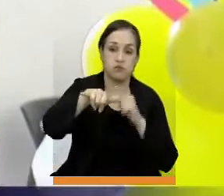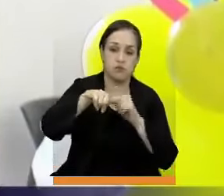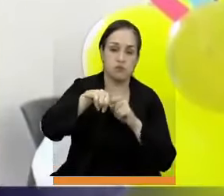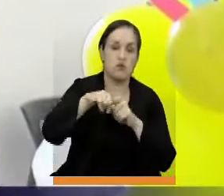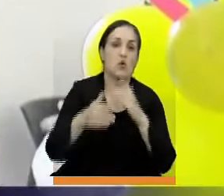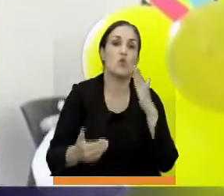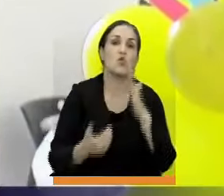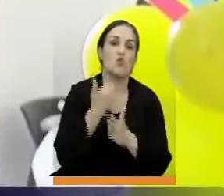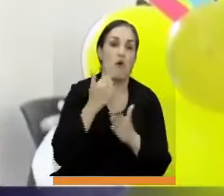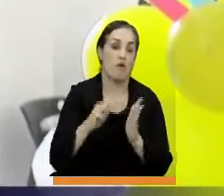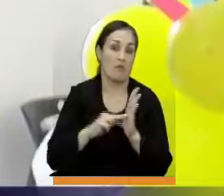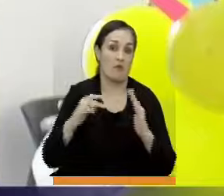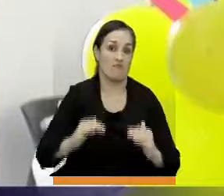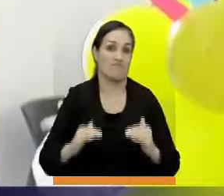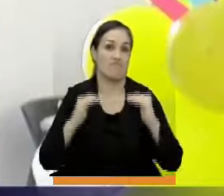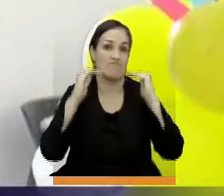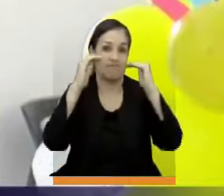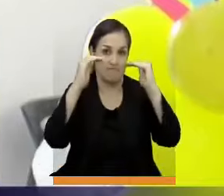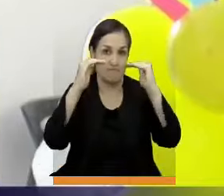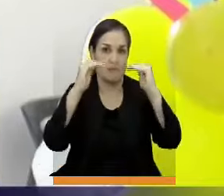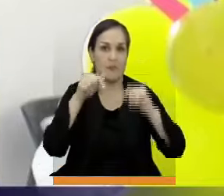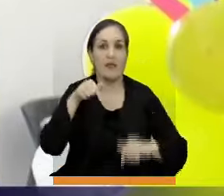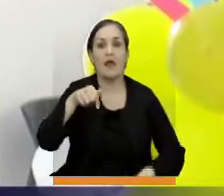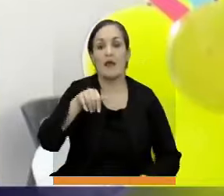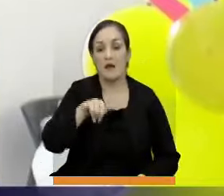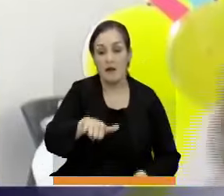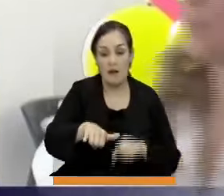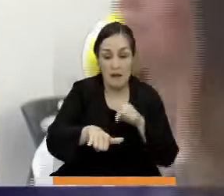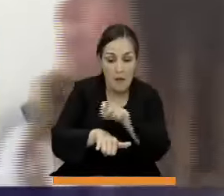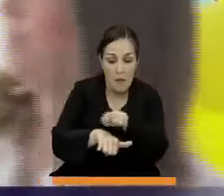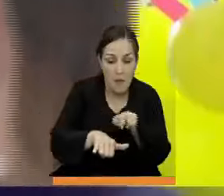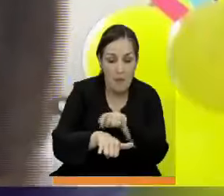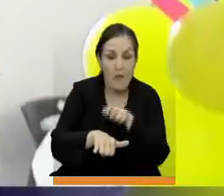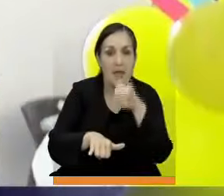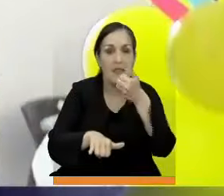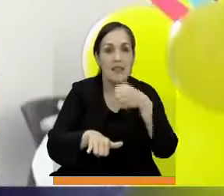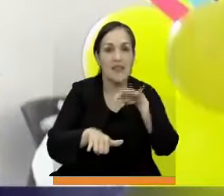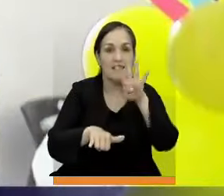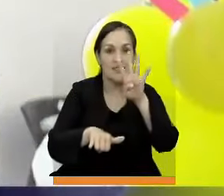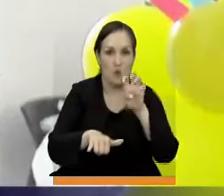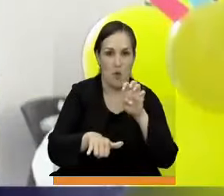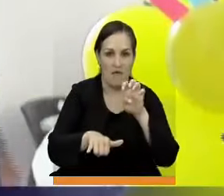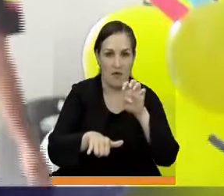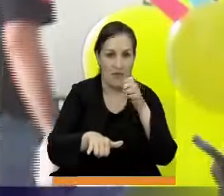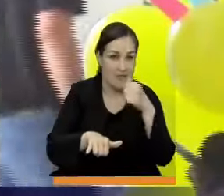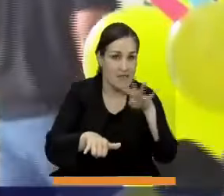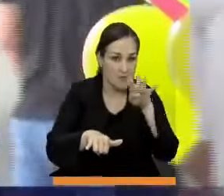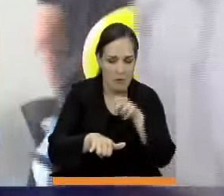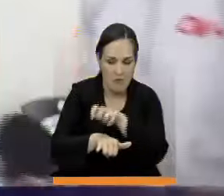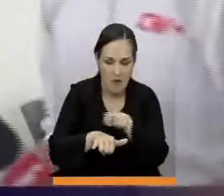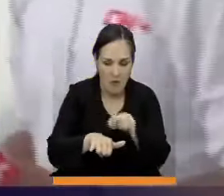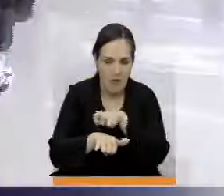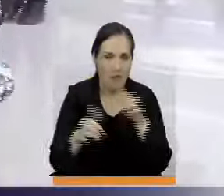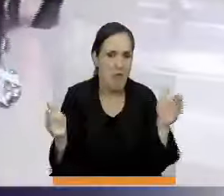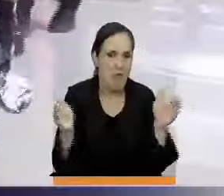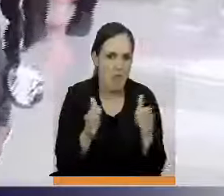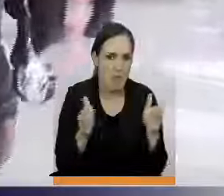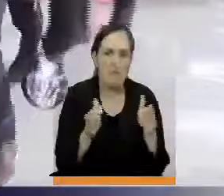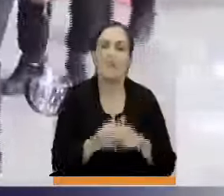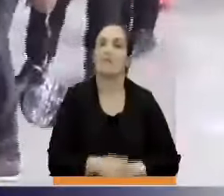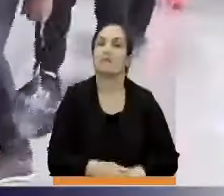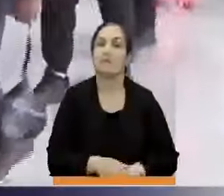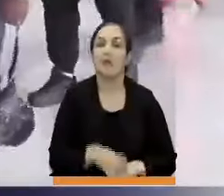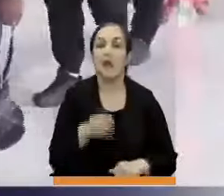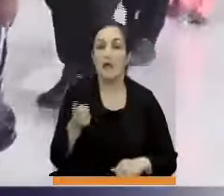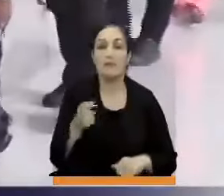Beechcraft 1900, de 19 pasajeros, igual que los Twin Otter que van a llegar, pero es otro tipo de aeronave. Las